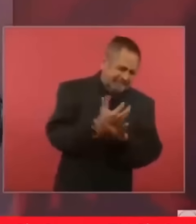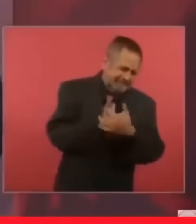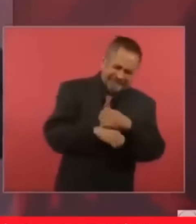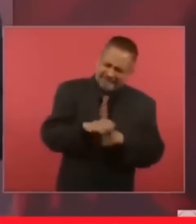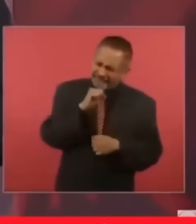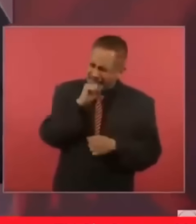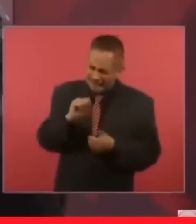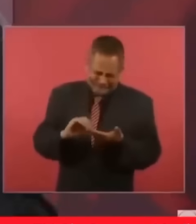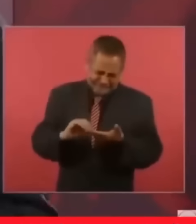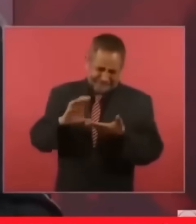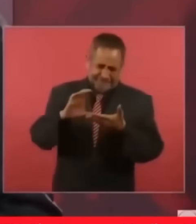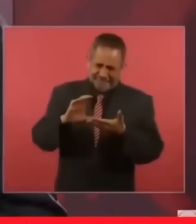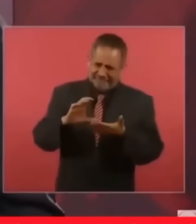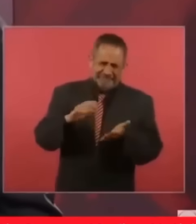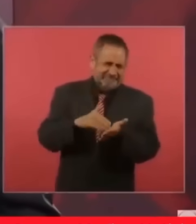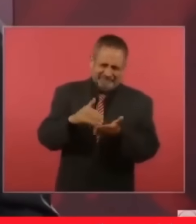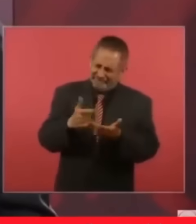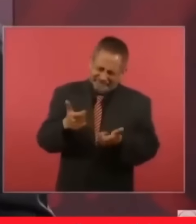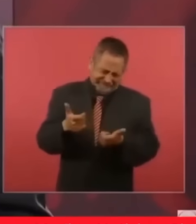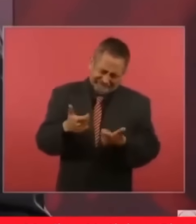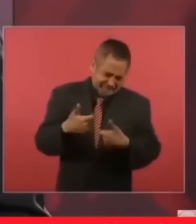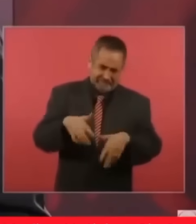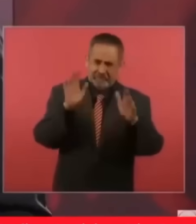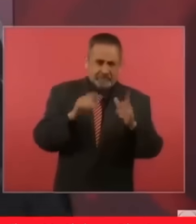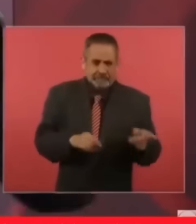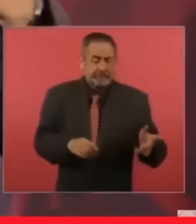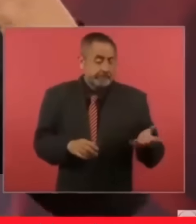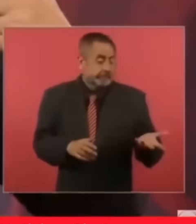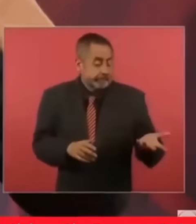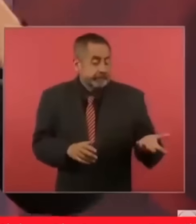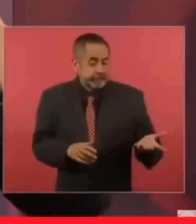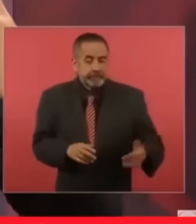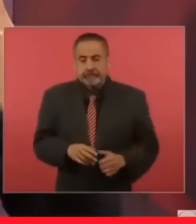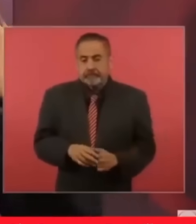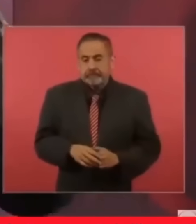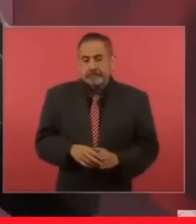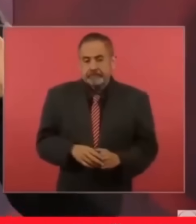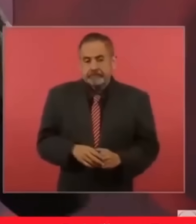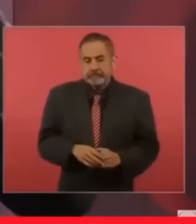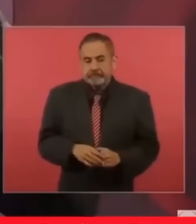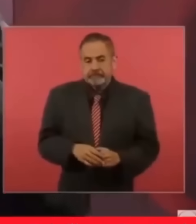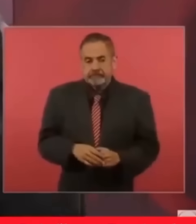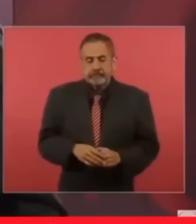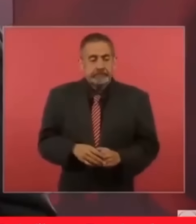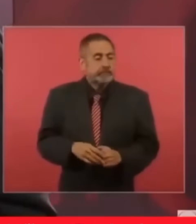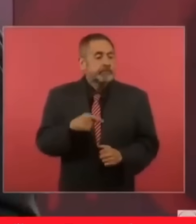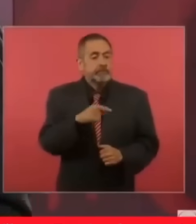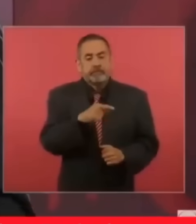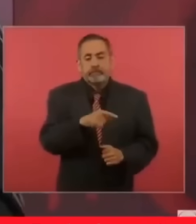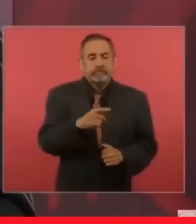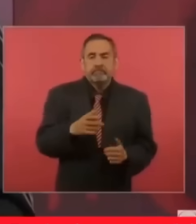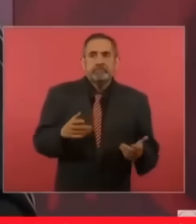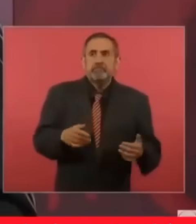ganan muchísimo dinero, porque pues no tienen